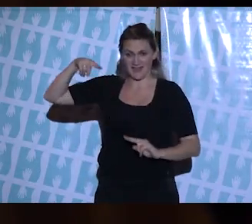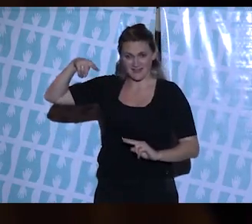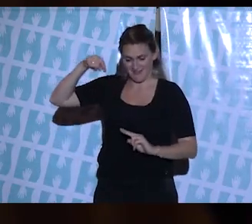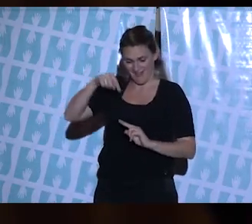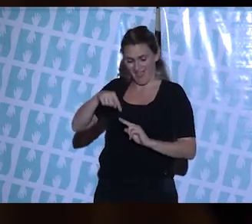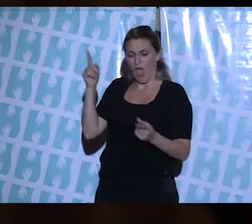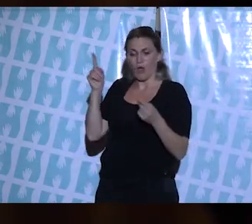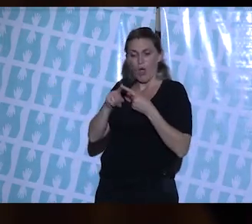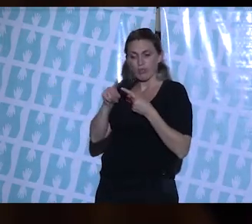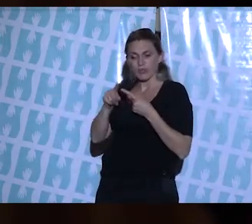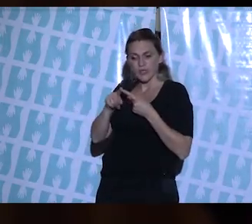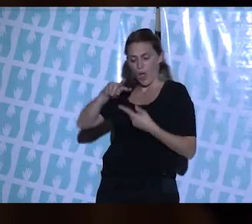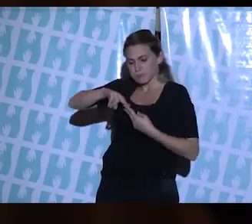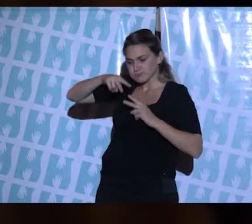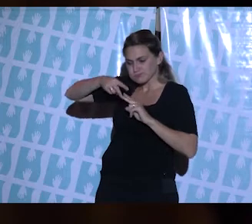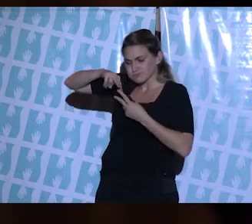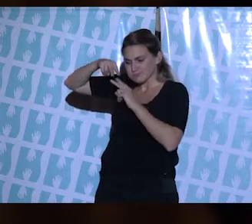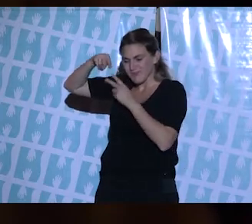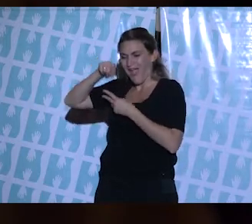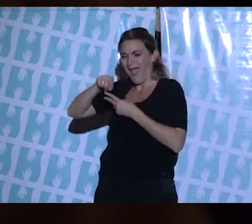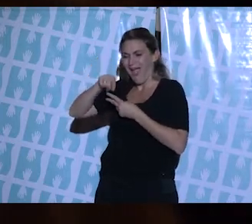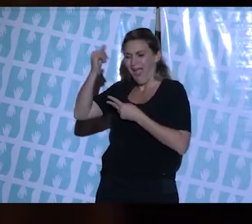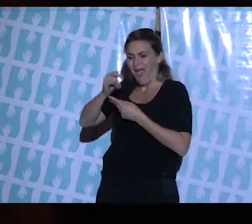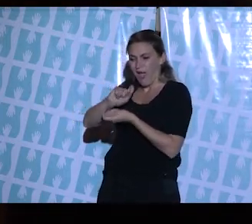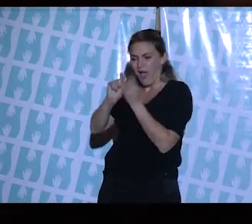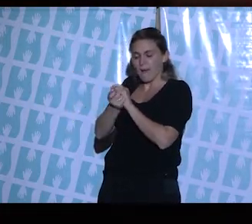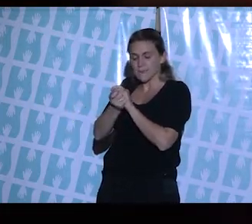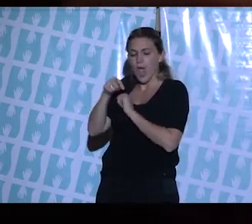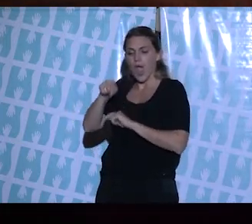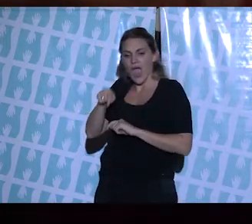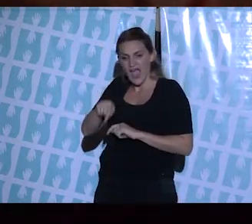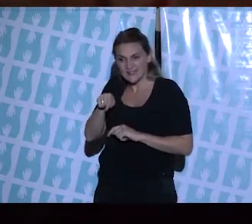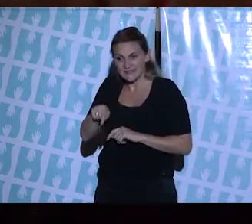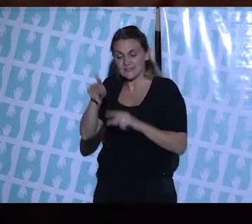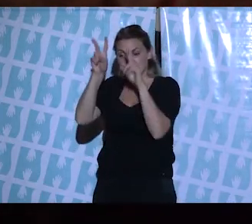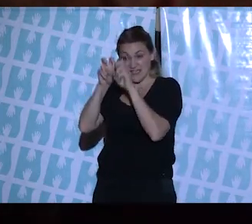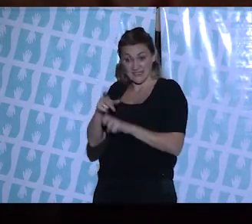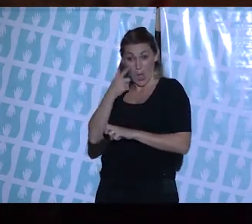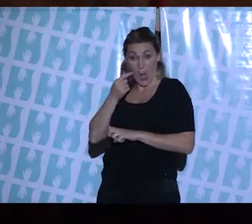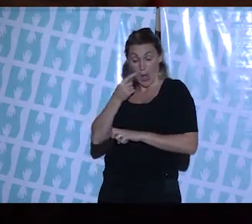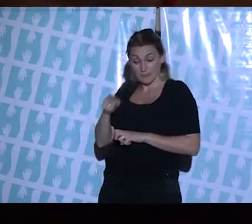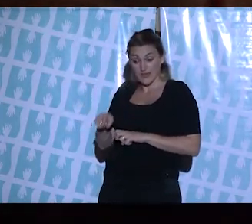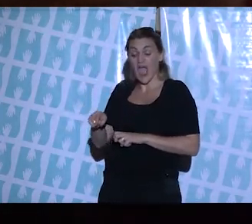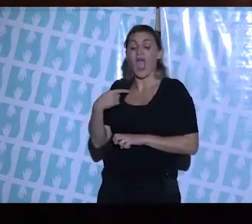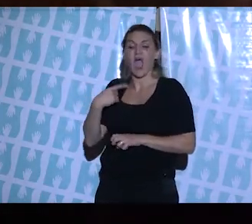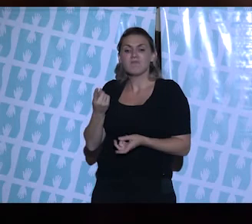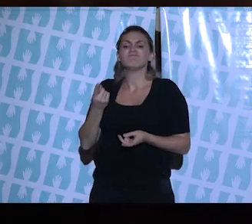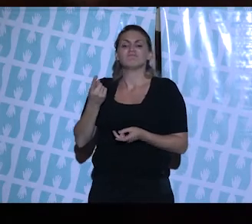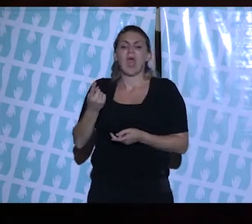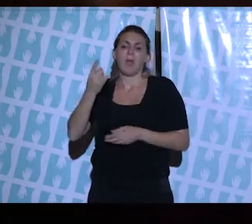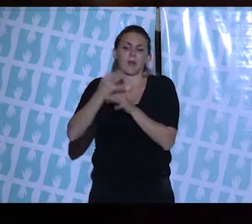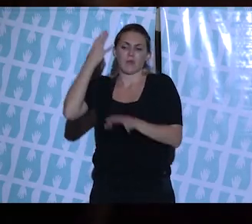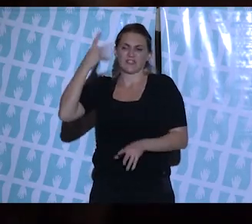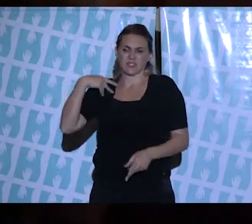el código genético. Ese investigador, George Polymeropoulos, es un genetista que descubrió